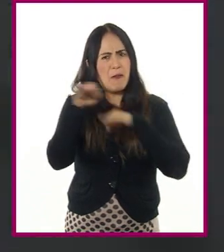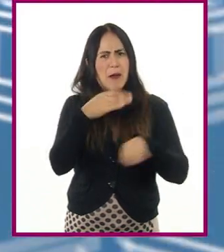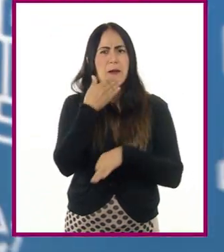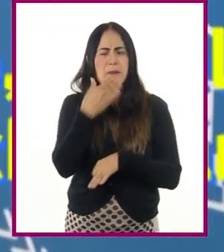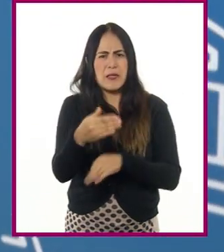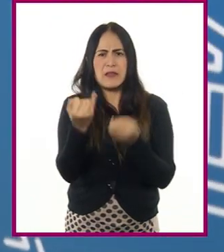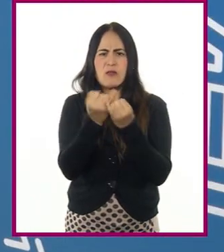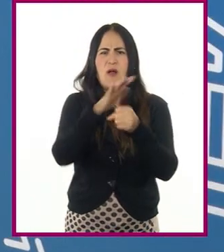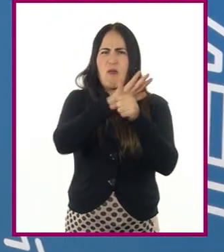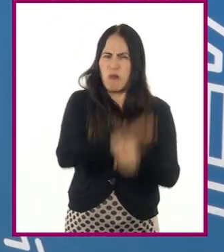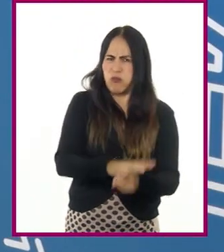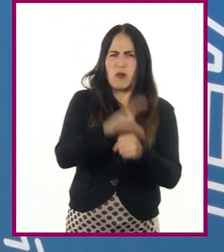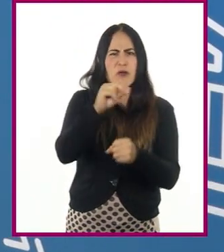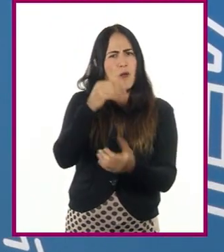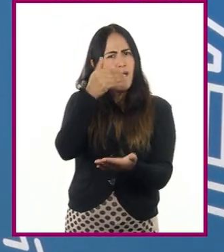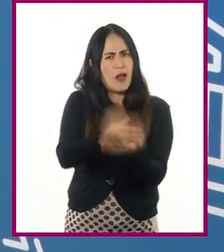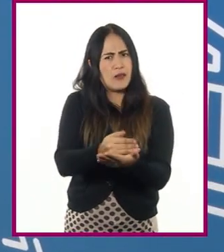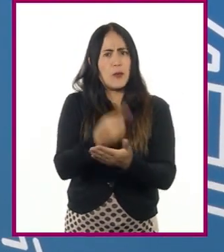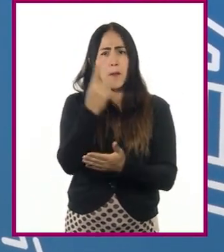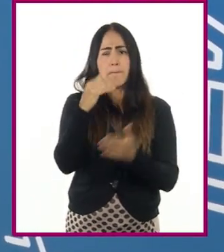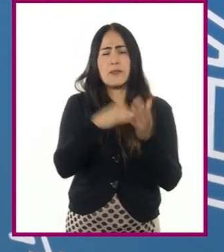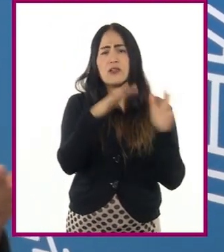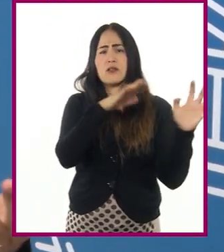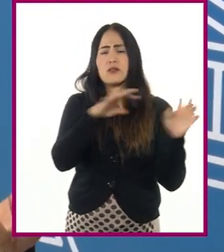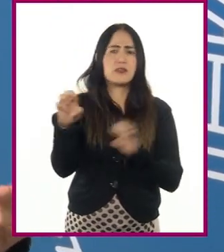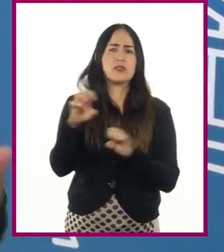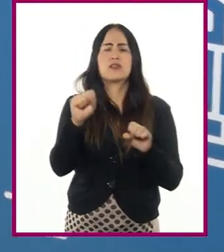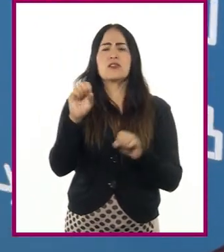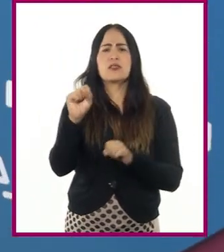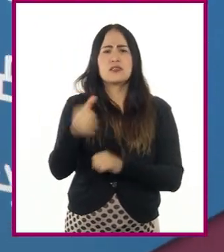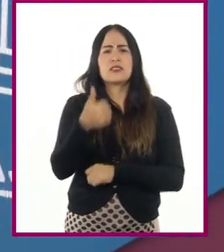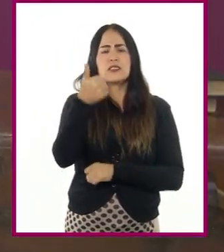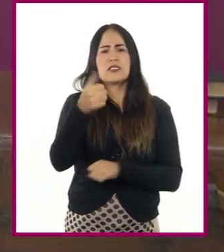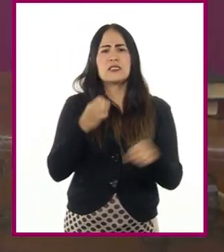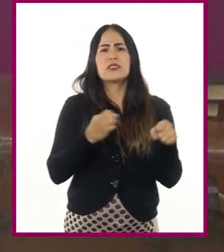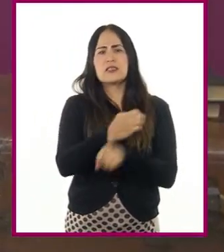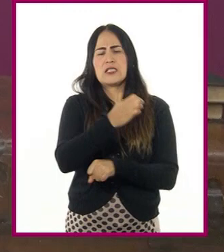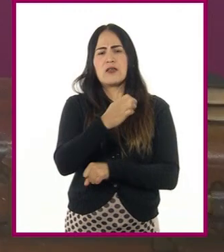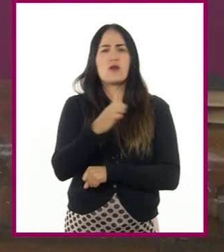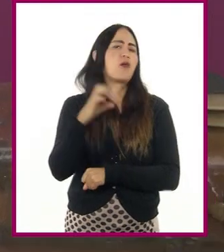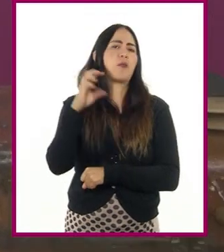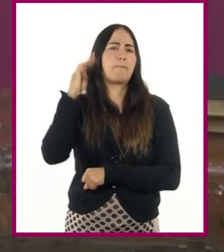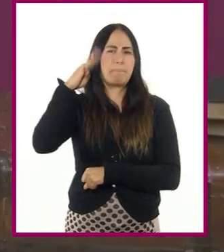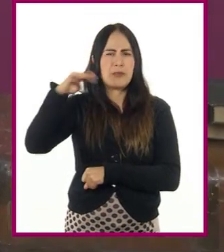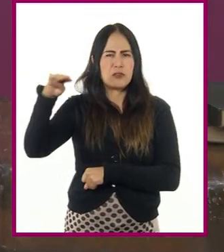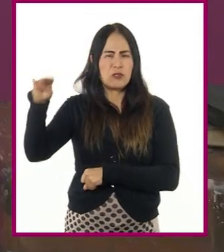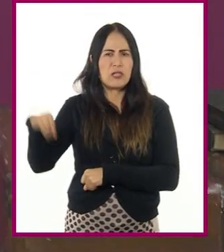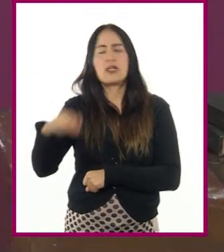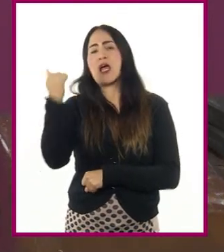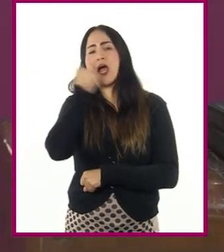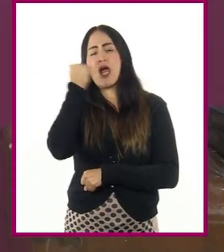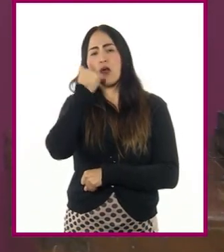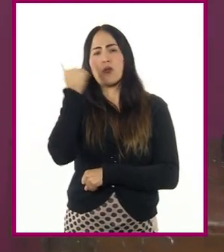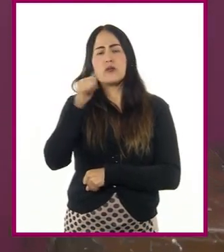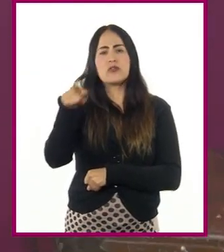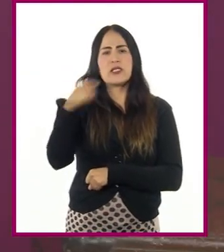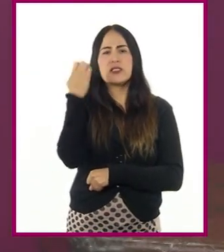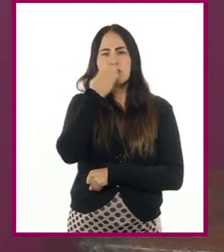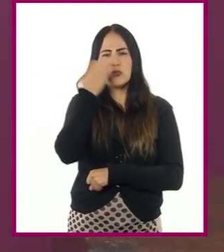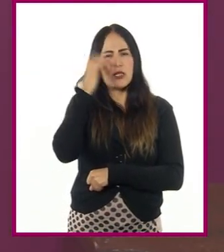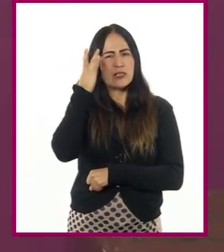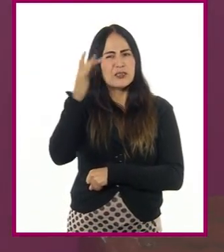represión. En 1966, en Morelia, Michoacán, los alumnos del Colegio de San